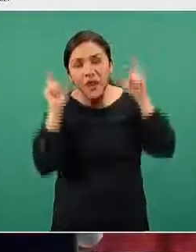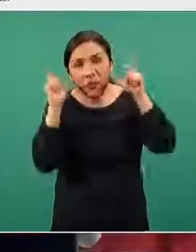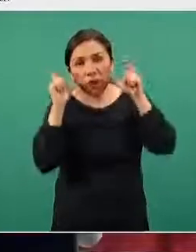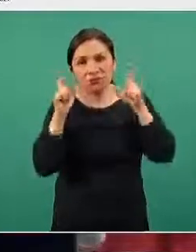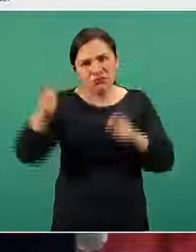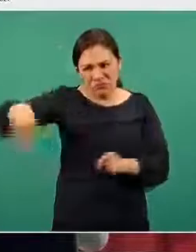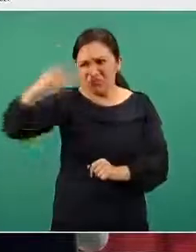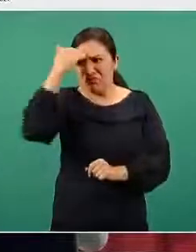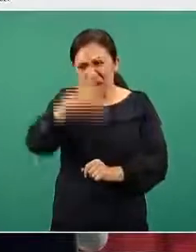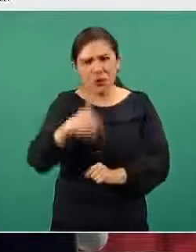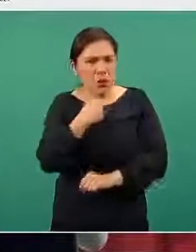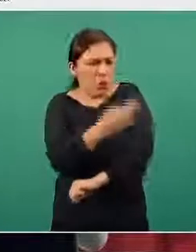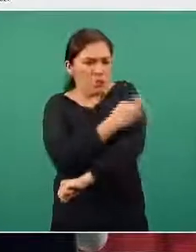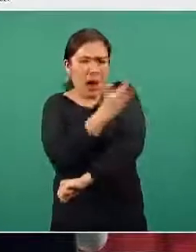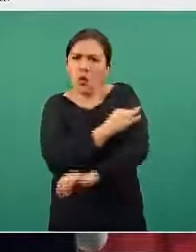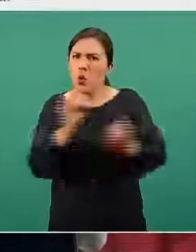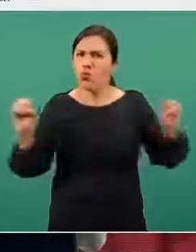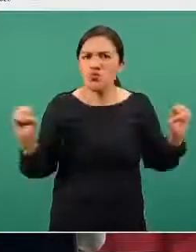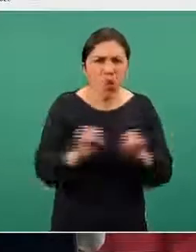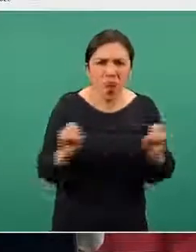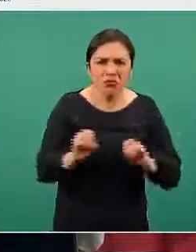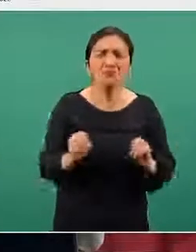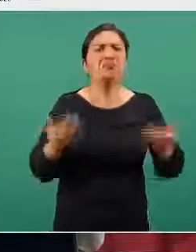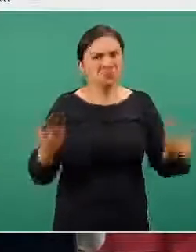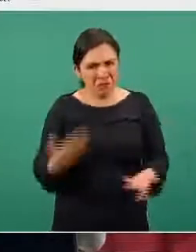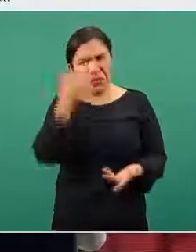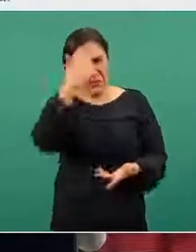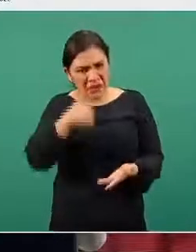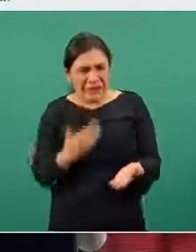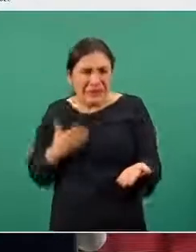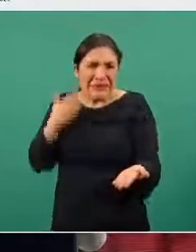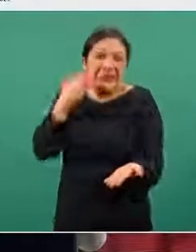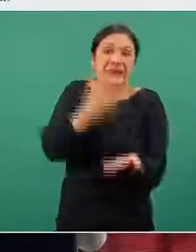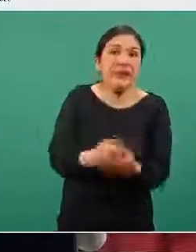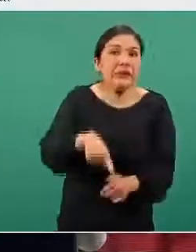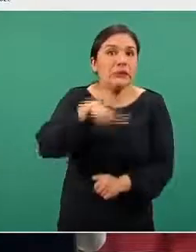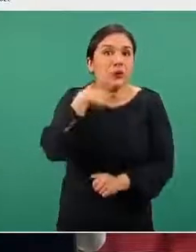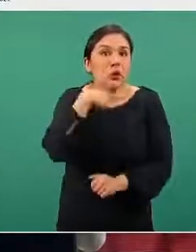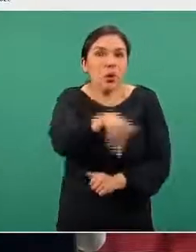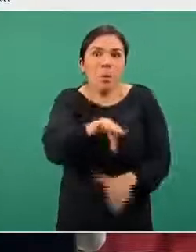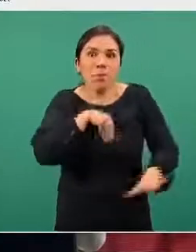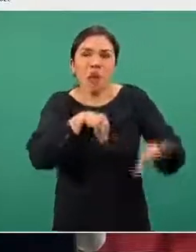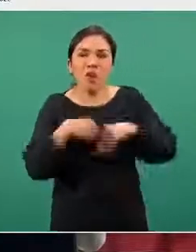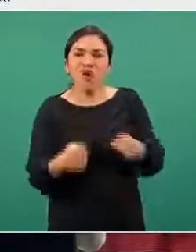que sabían que no estaban vacunados, que sabían que entraban a territorio de contagio viral. Sin embargo,